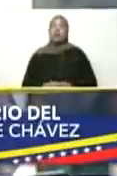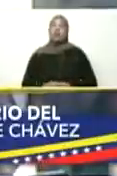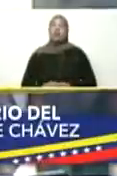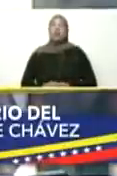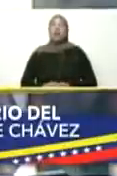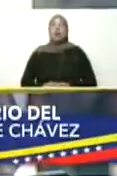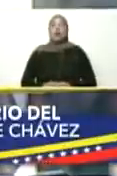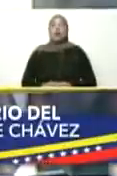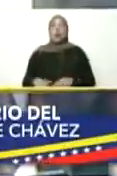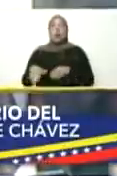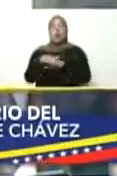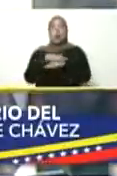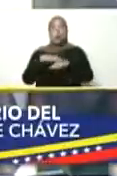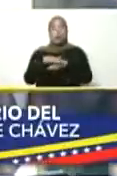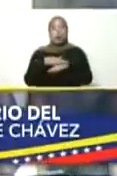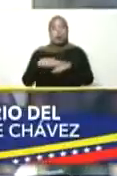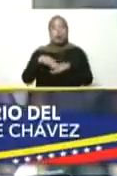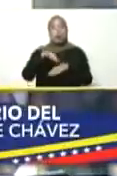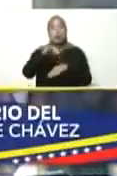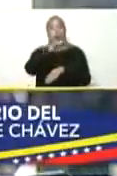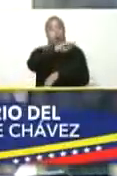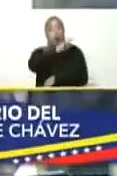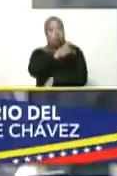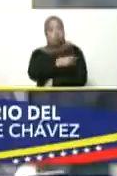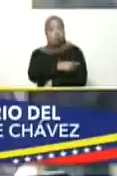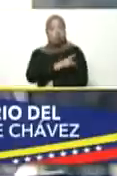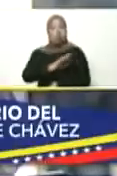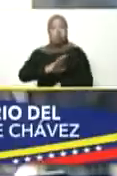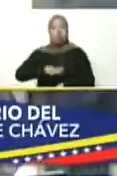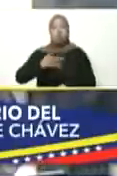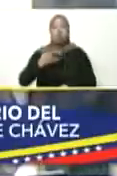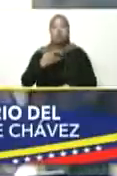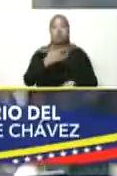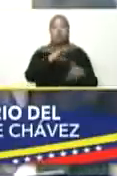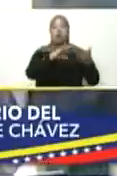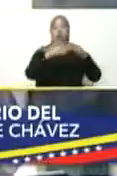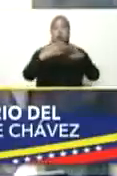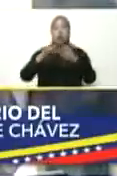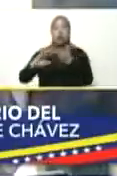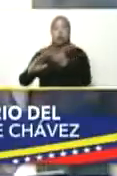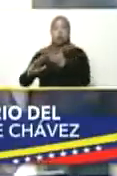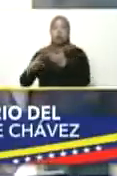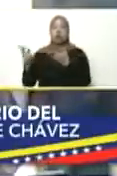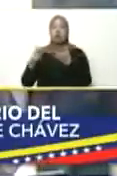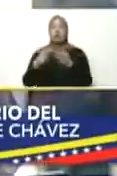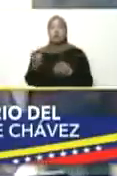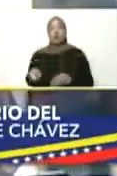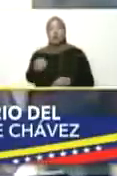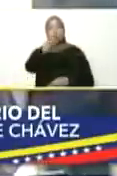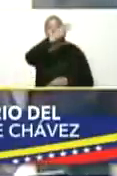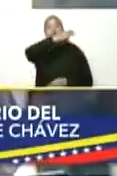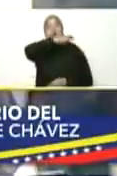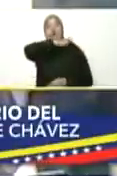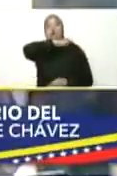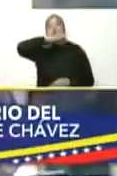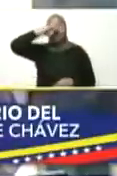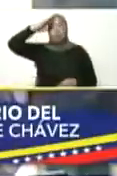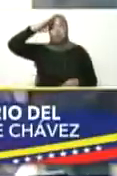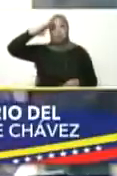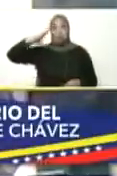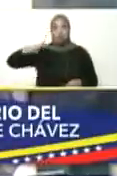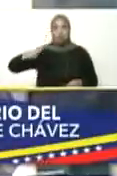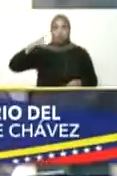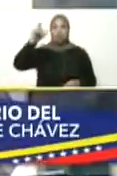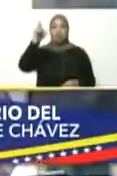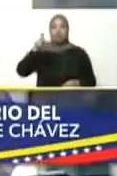Arriaza, ministro del Poder Popular, al compañero mayor general miliciano Carlos Teal Tellería,